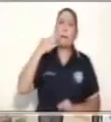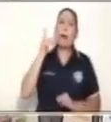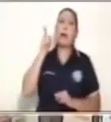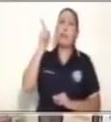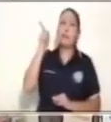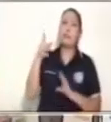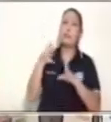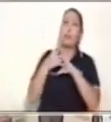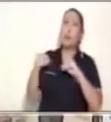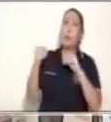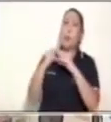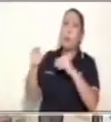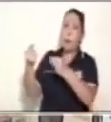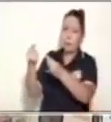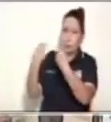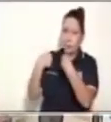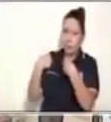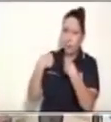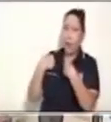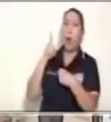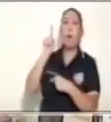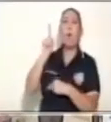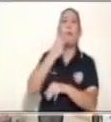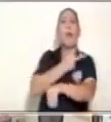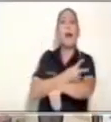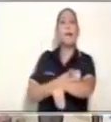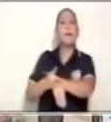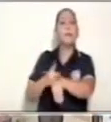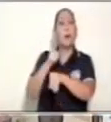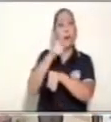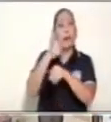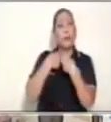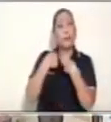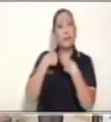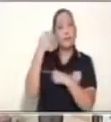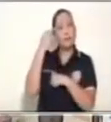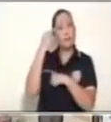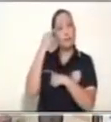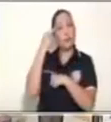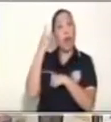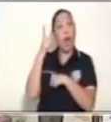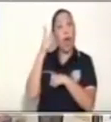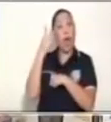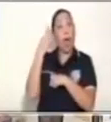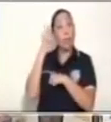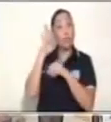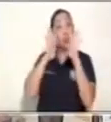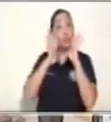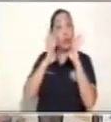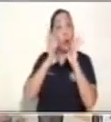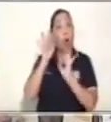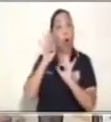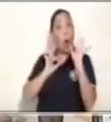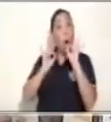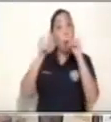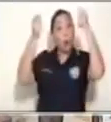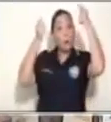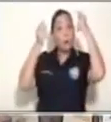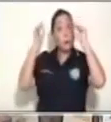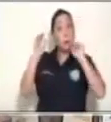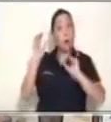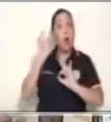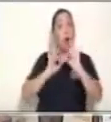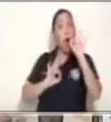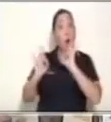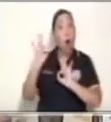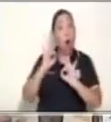cuéntame una leyenda, tú la cuentas y haces el dibujo de la leyenda que te contó